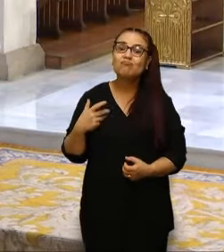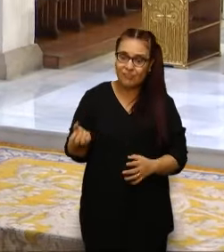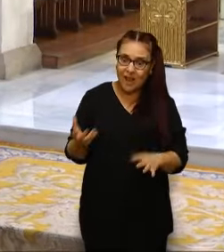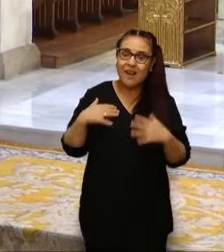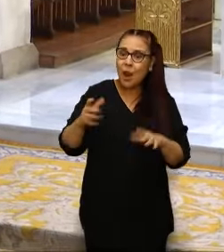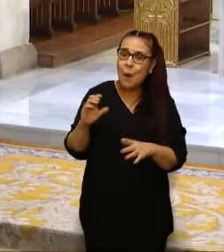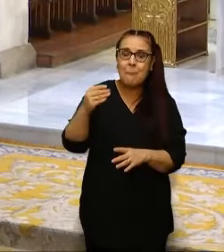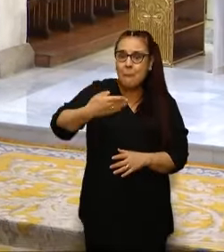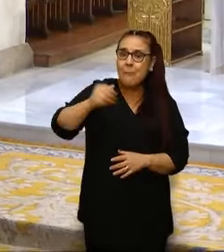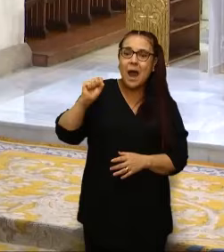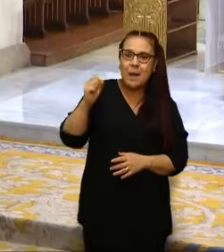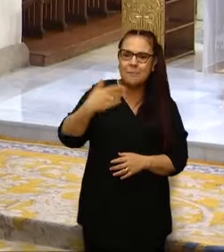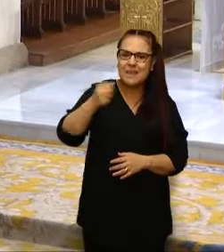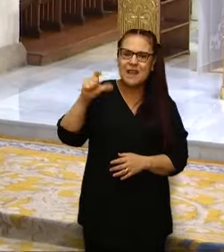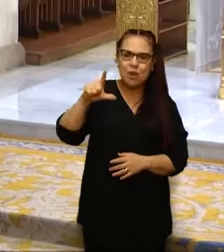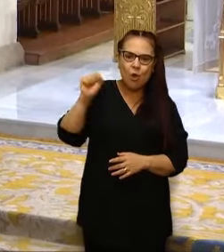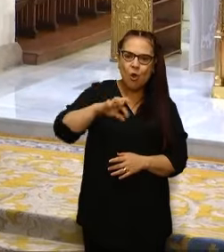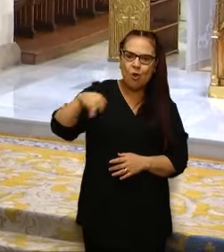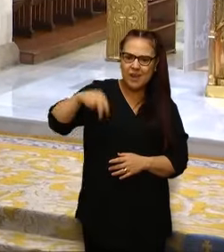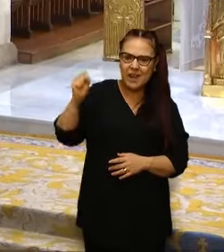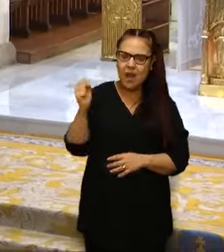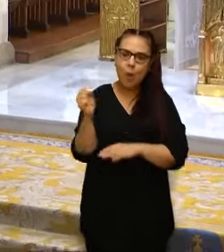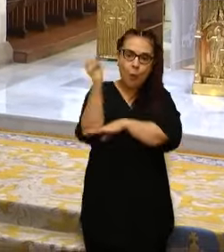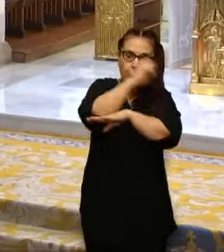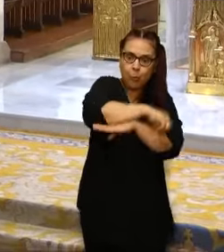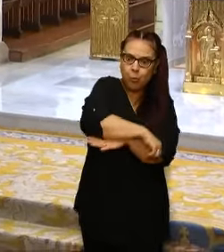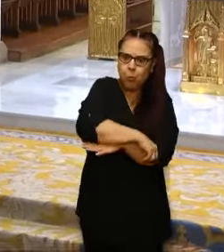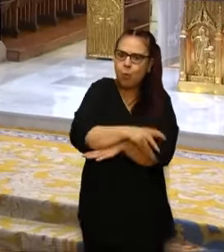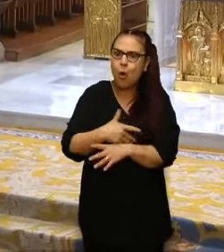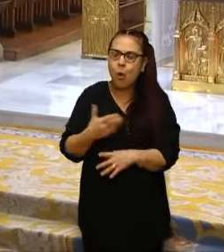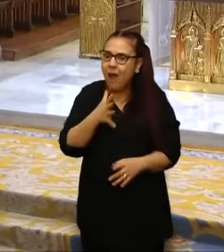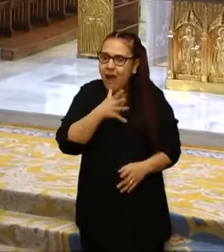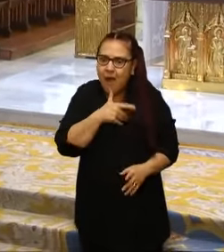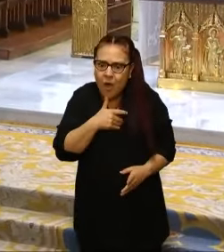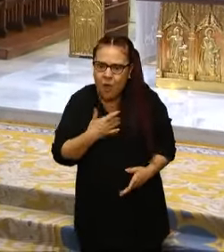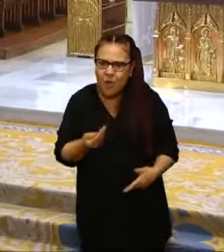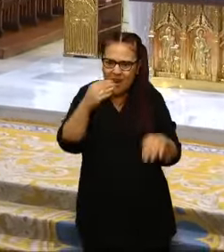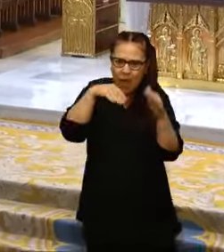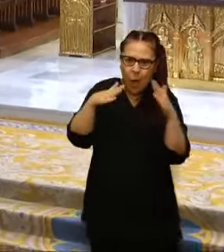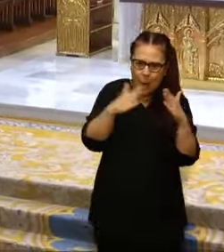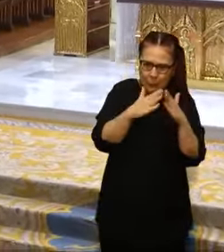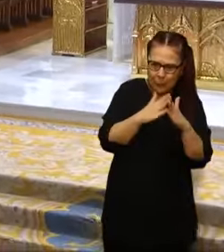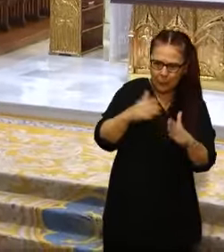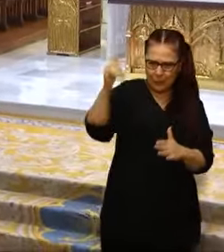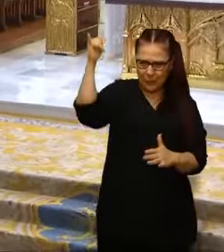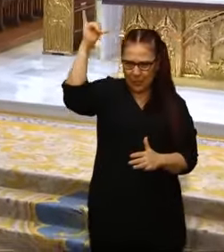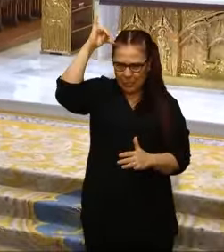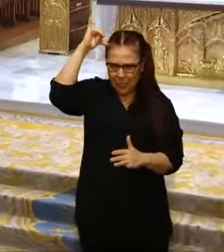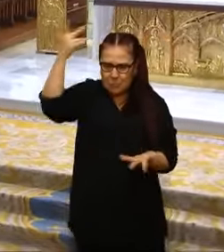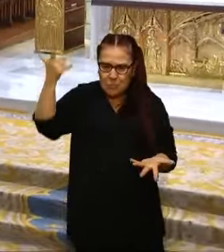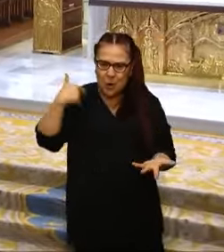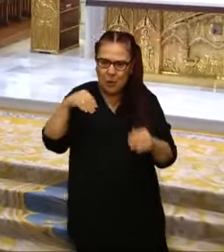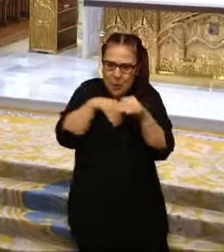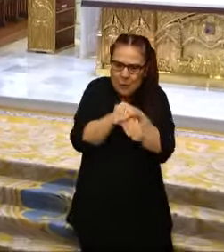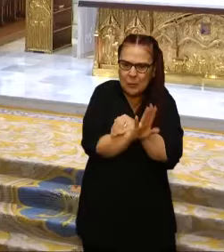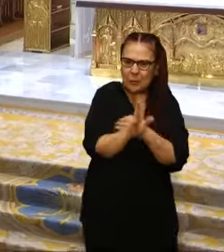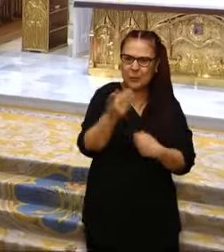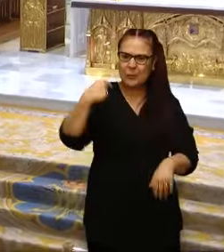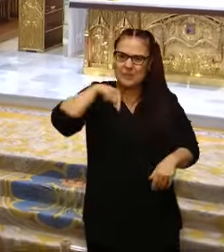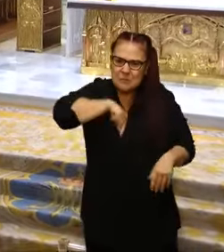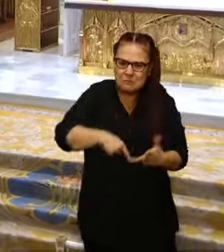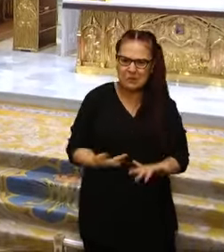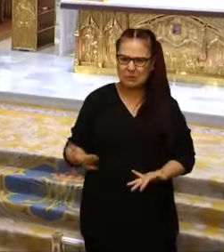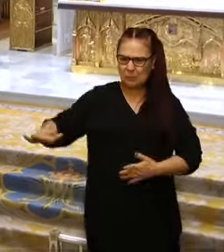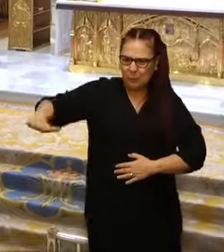Cayó la gran Babilonia y se ha convertido en morada de demonios, en guarida de todo espíritu